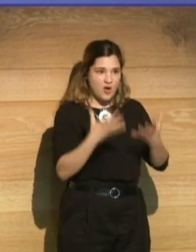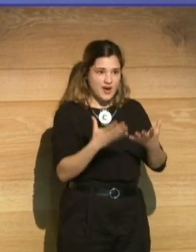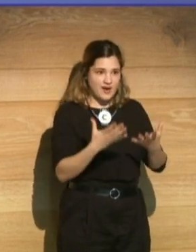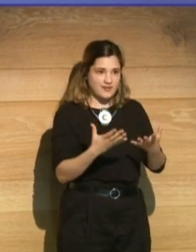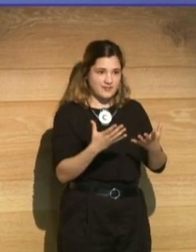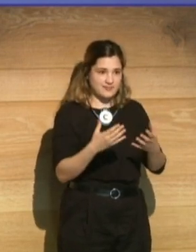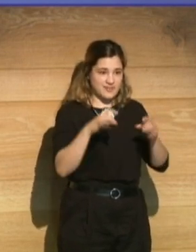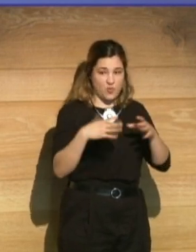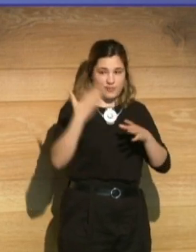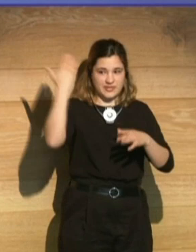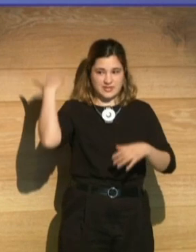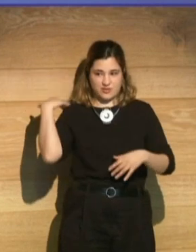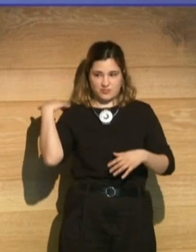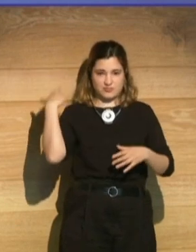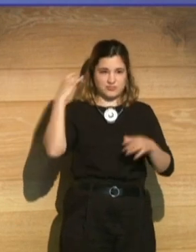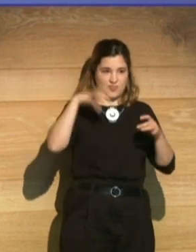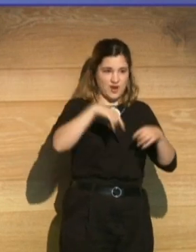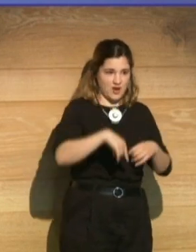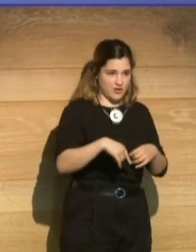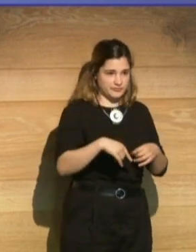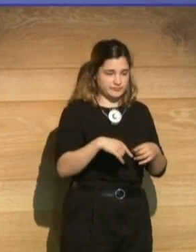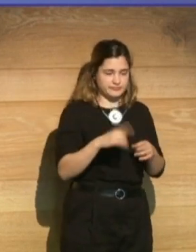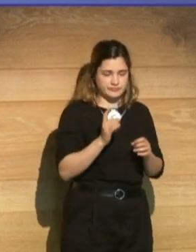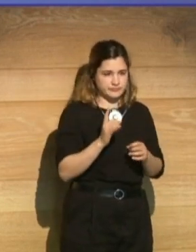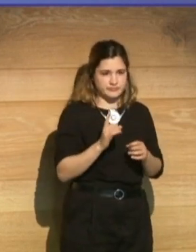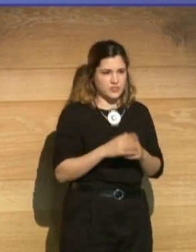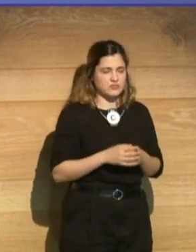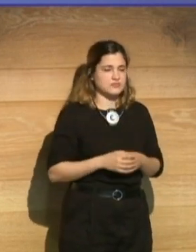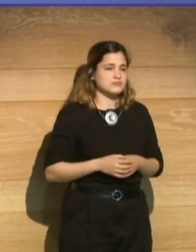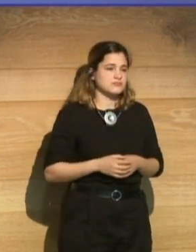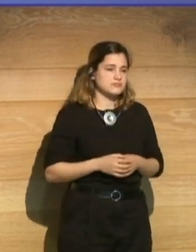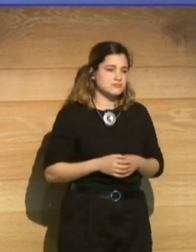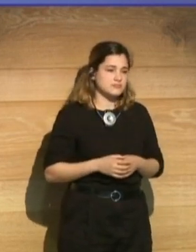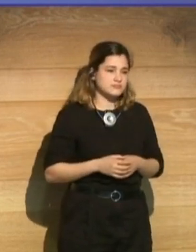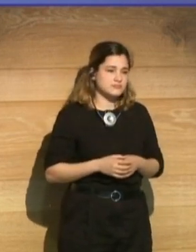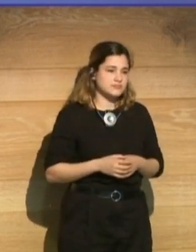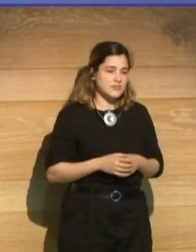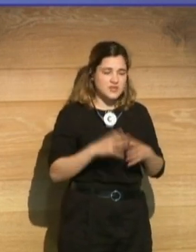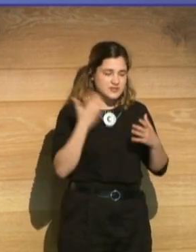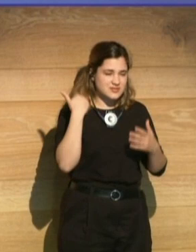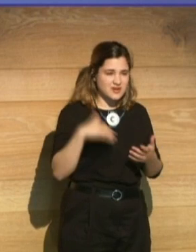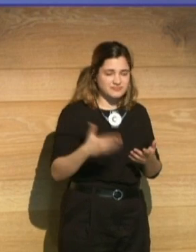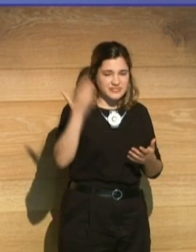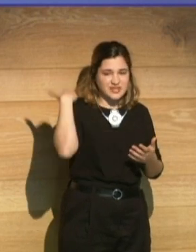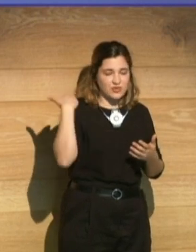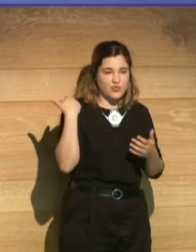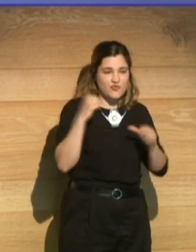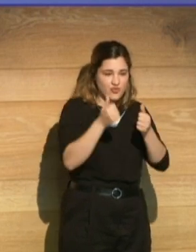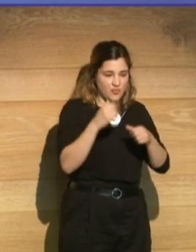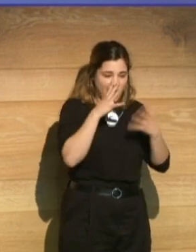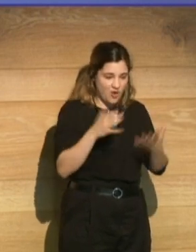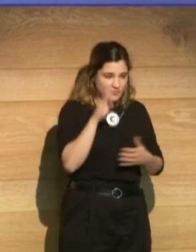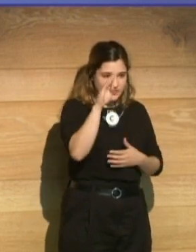forma histórica de hace 100 años, con las porras, con las falanges, con los escuadrones. Ya no volverá de esta forma, ya